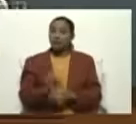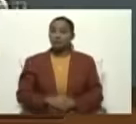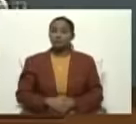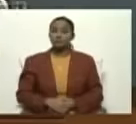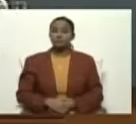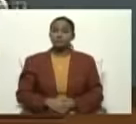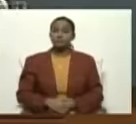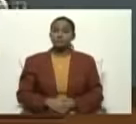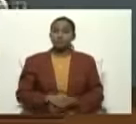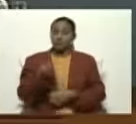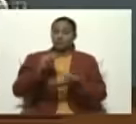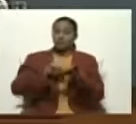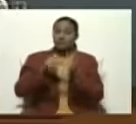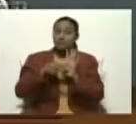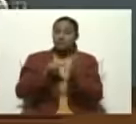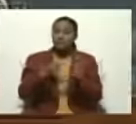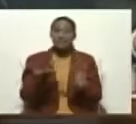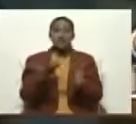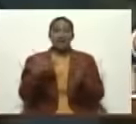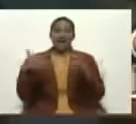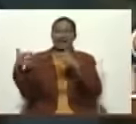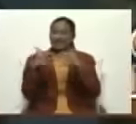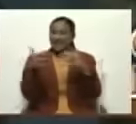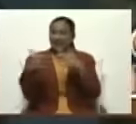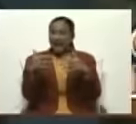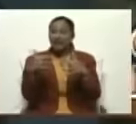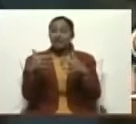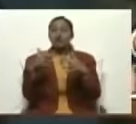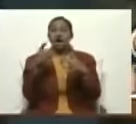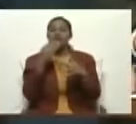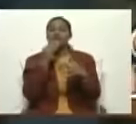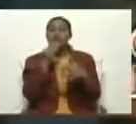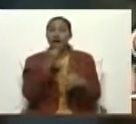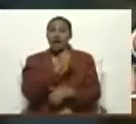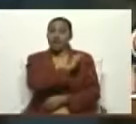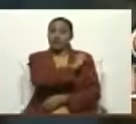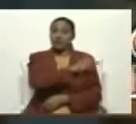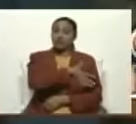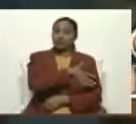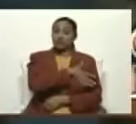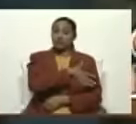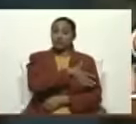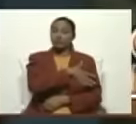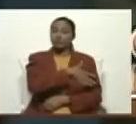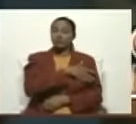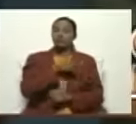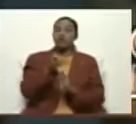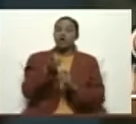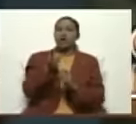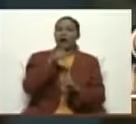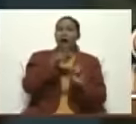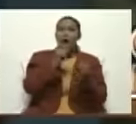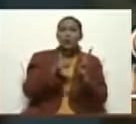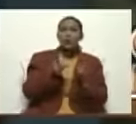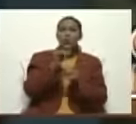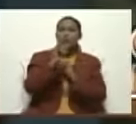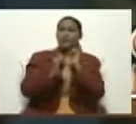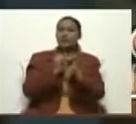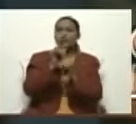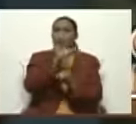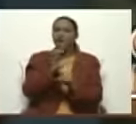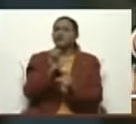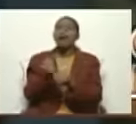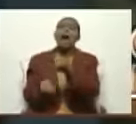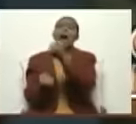guerra, ese exterminio al pueblo palestino. Más bien apoyan y amenazan,